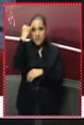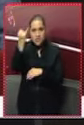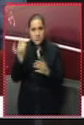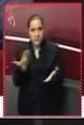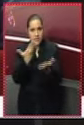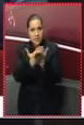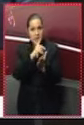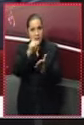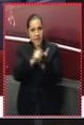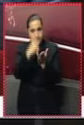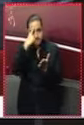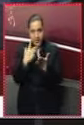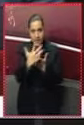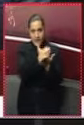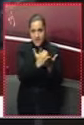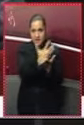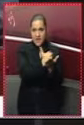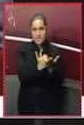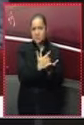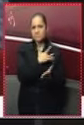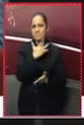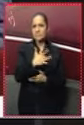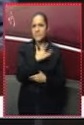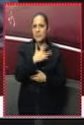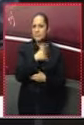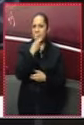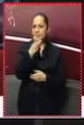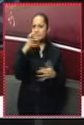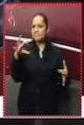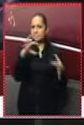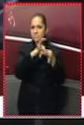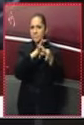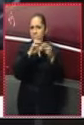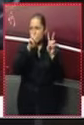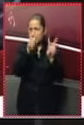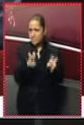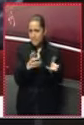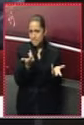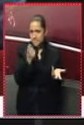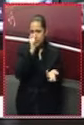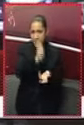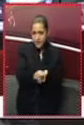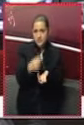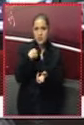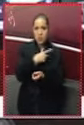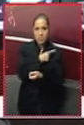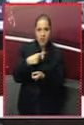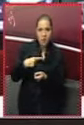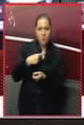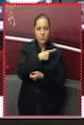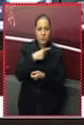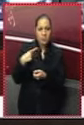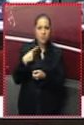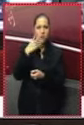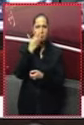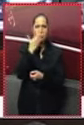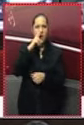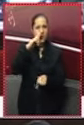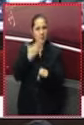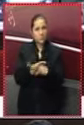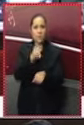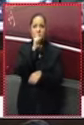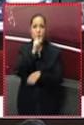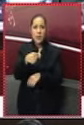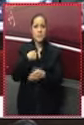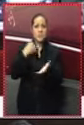qué? Para señalar el tema de la deuda irresponsable y de la arbitrariedad en el cobro de